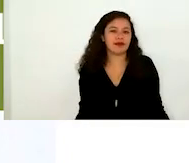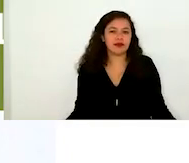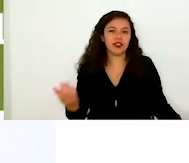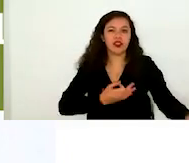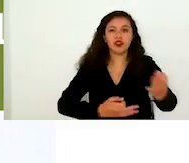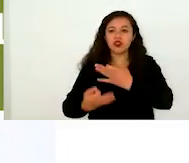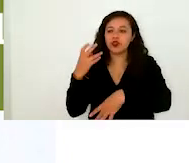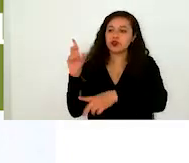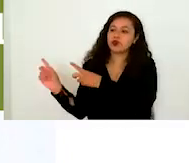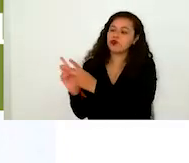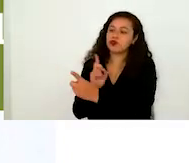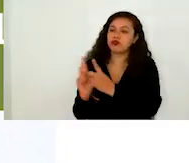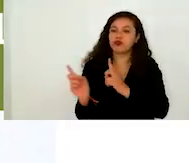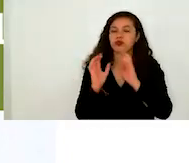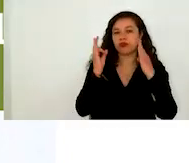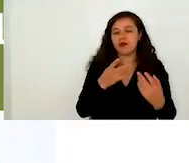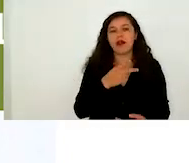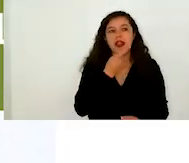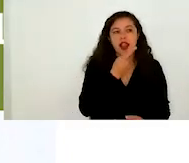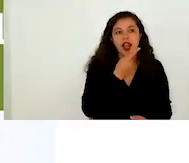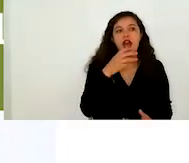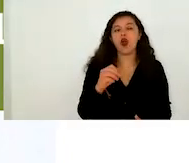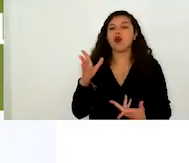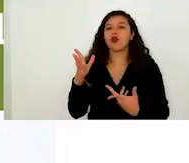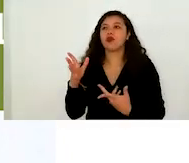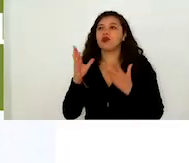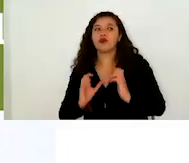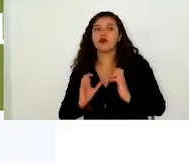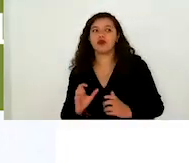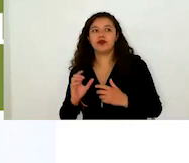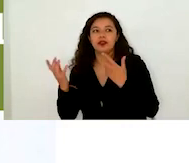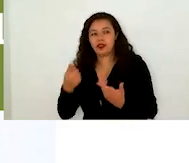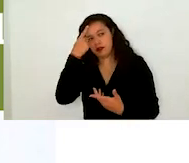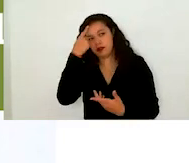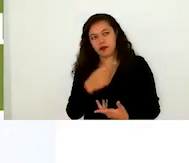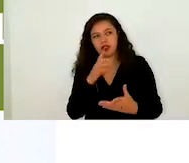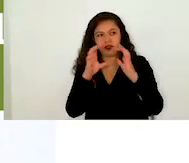una forma verbal o 9 rural si hablando de la cuestión de la comunicación